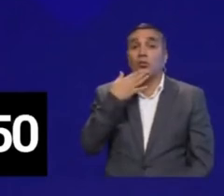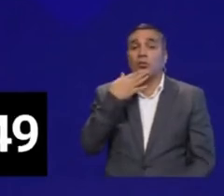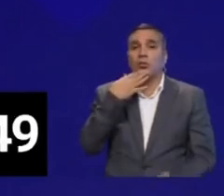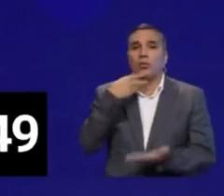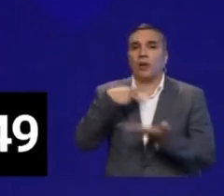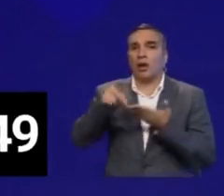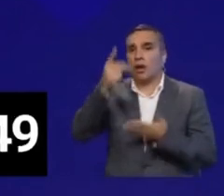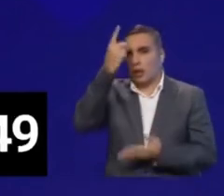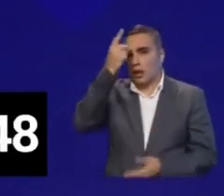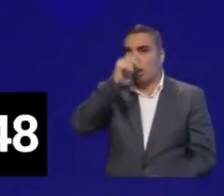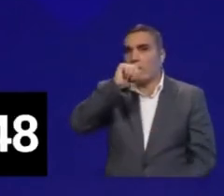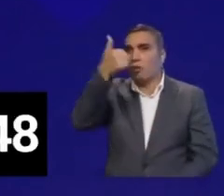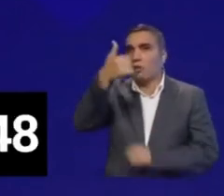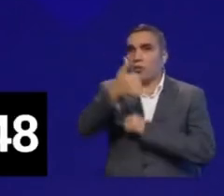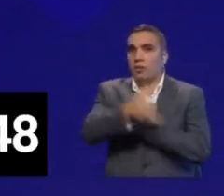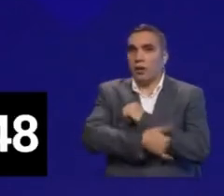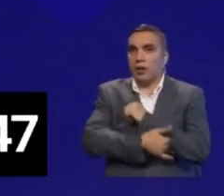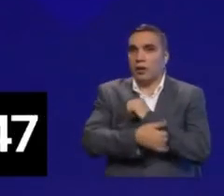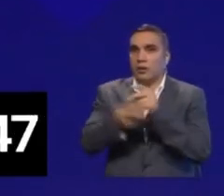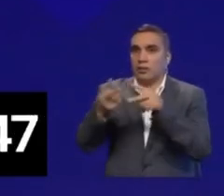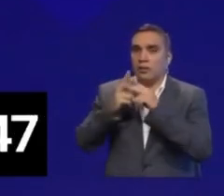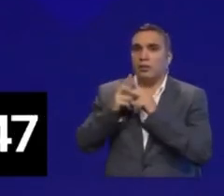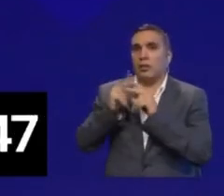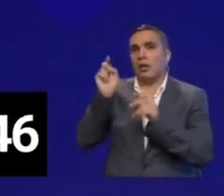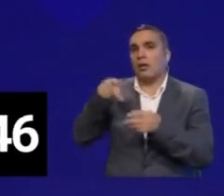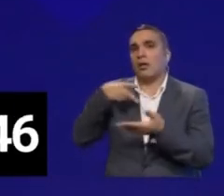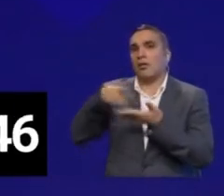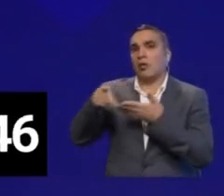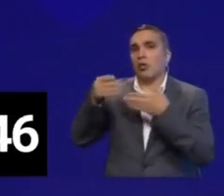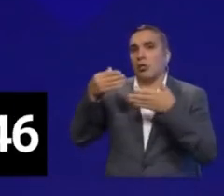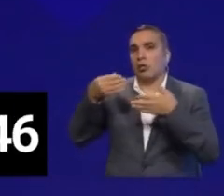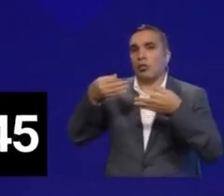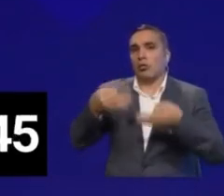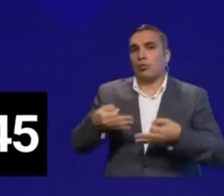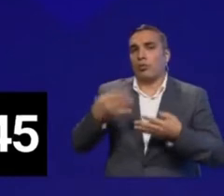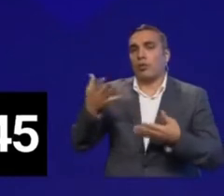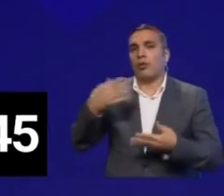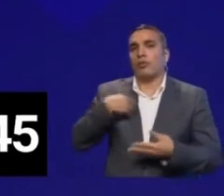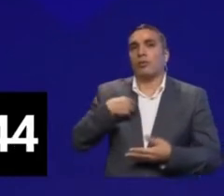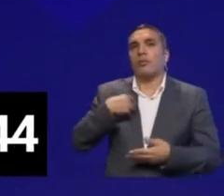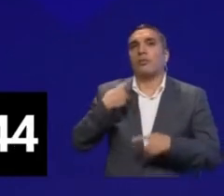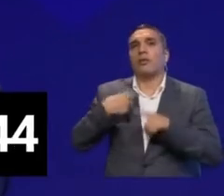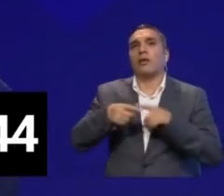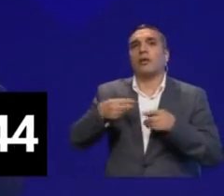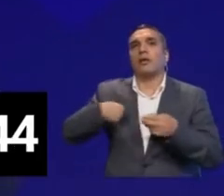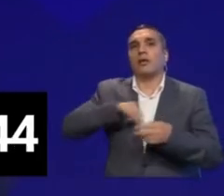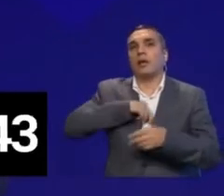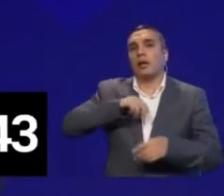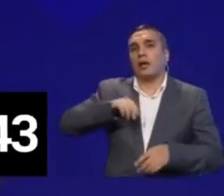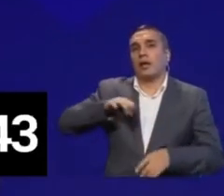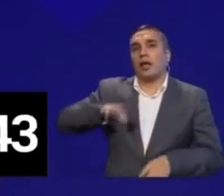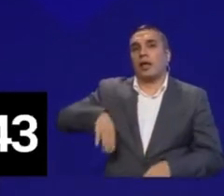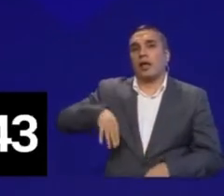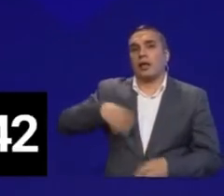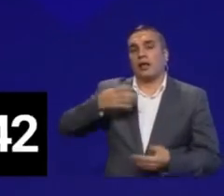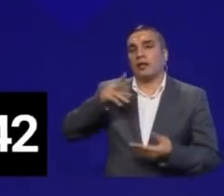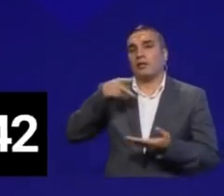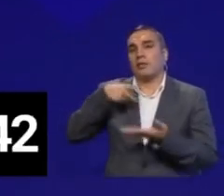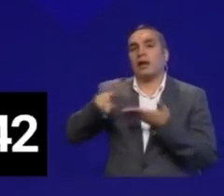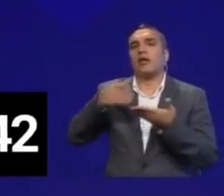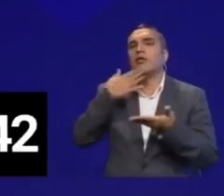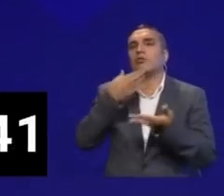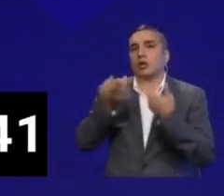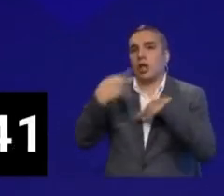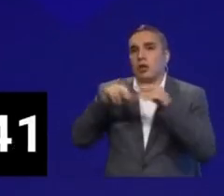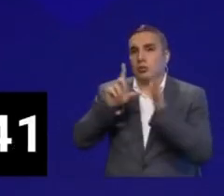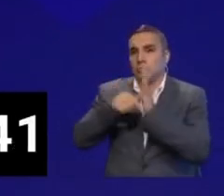deuda externa. Es necesario cumplir los compromisos, pero vamos a entrar en una moratoria negociada con el Fondo Monetario Internacional. ¿Y qué es lo que